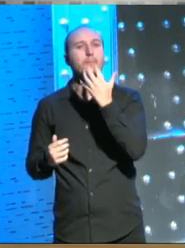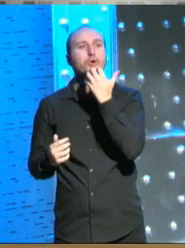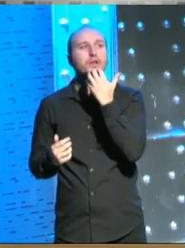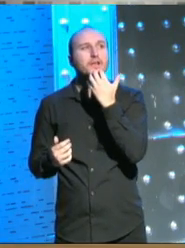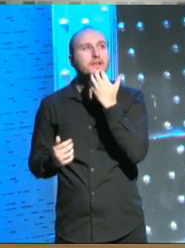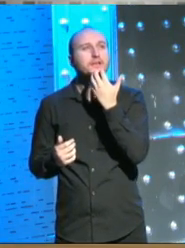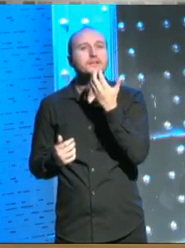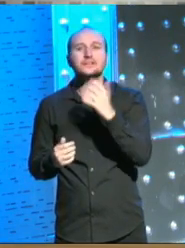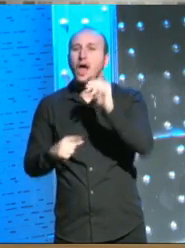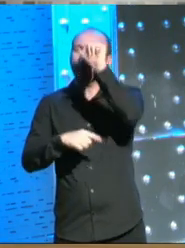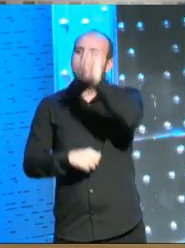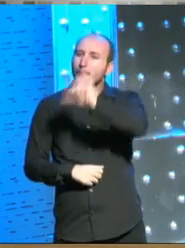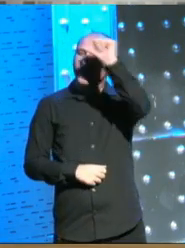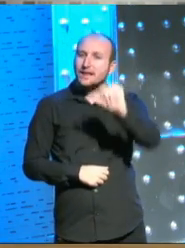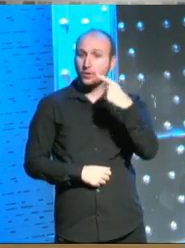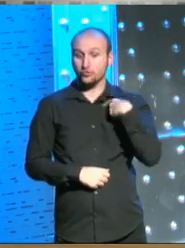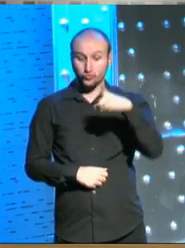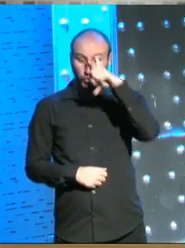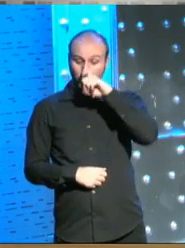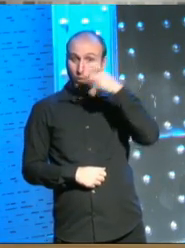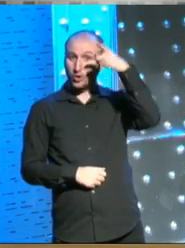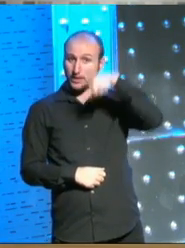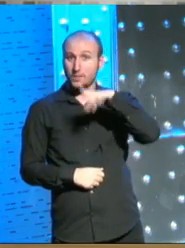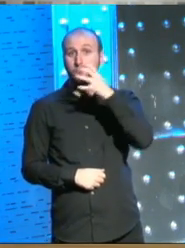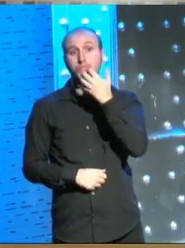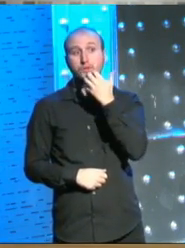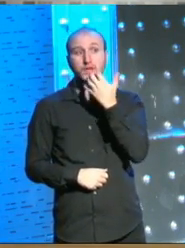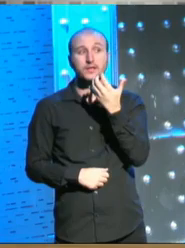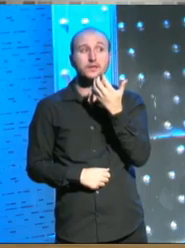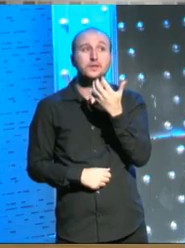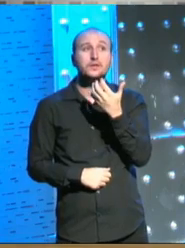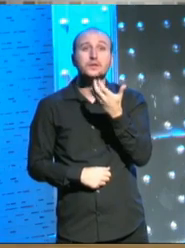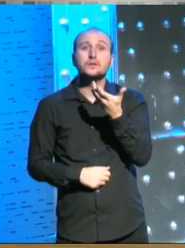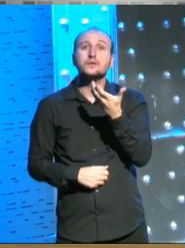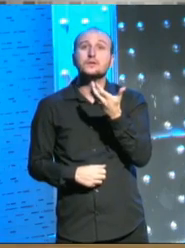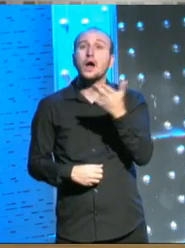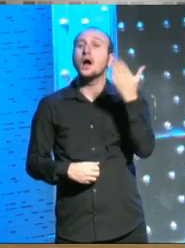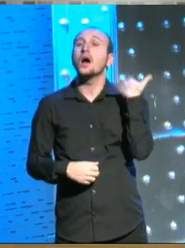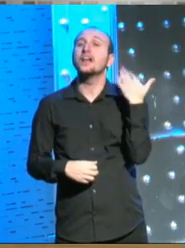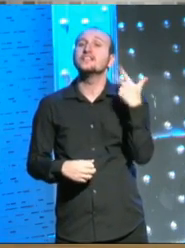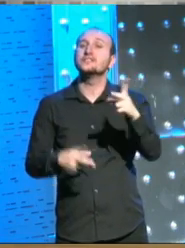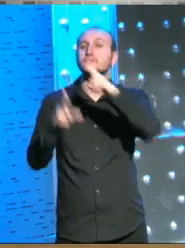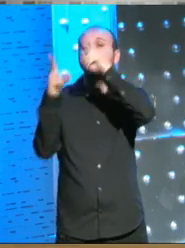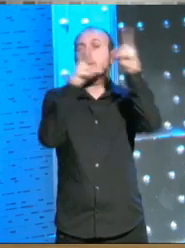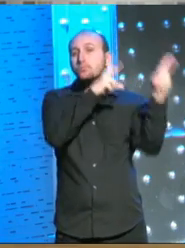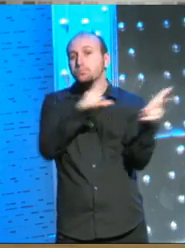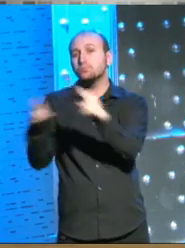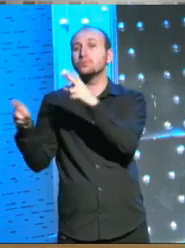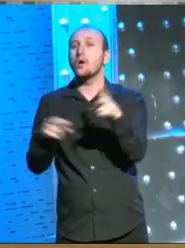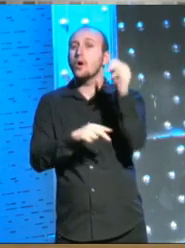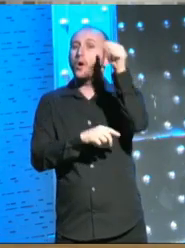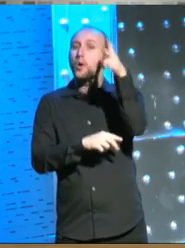esas películas, y yo todavía lo recuerdo, porque lamentablemente tengo edad de recordarlo, que antes del largometraje solían